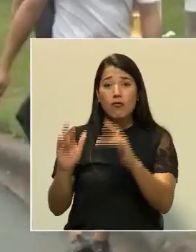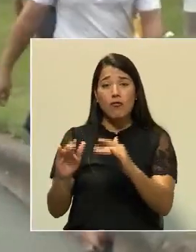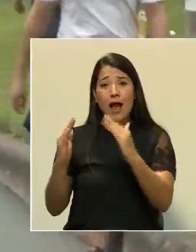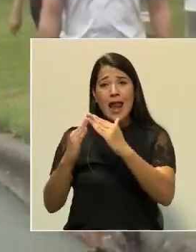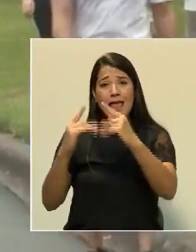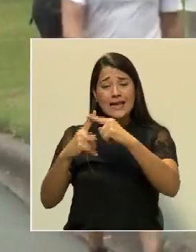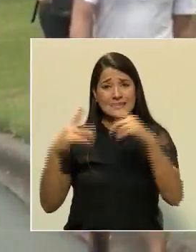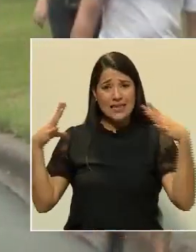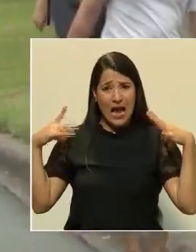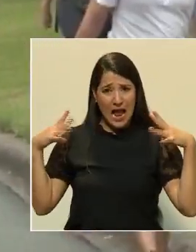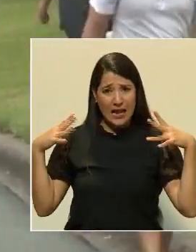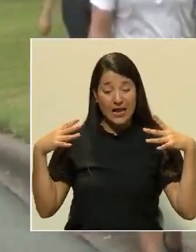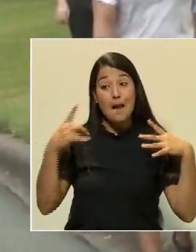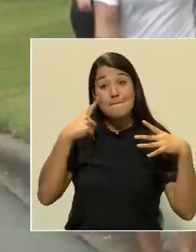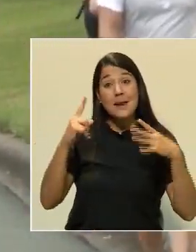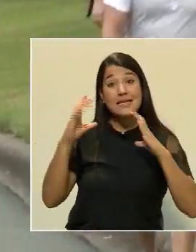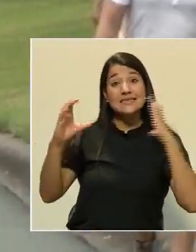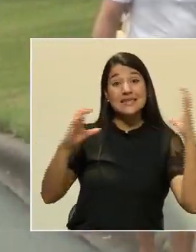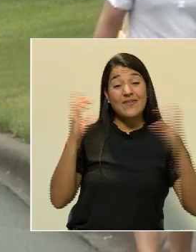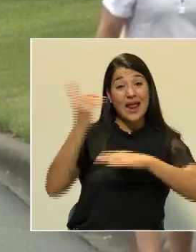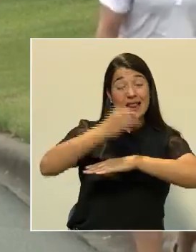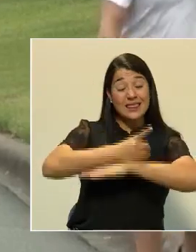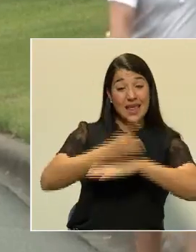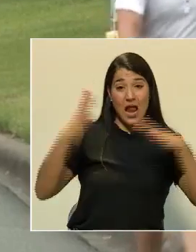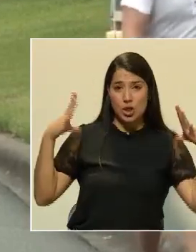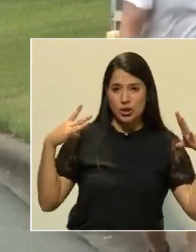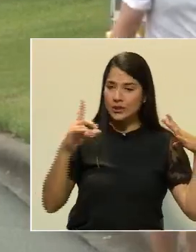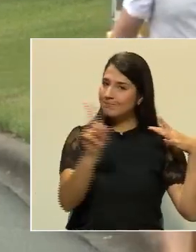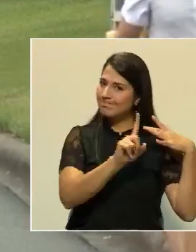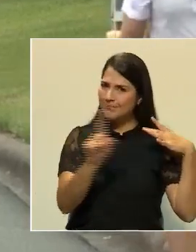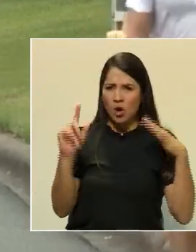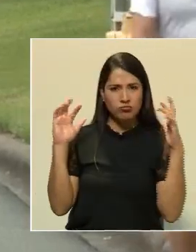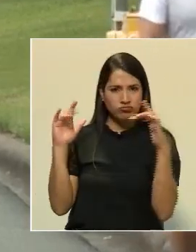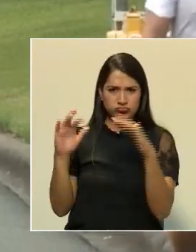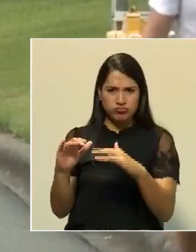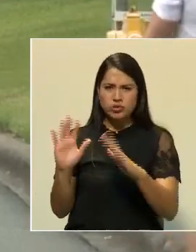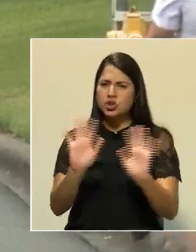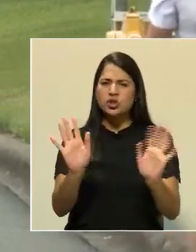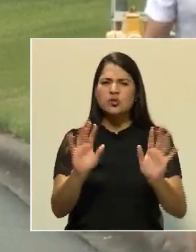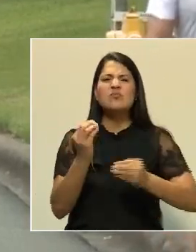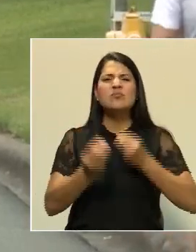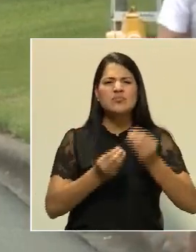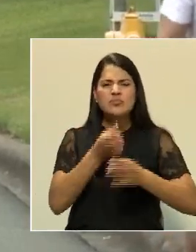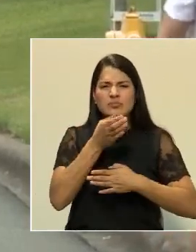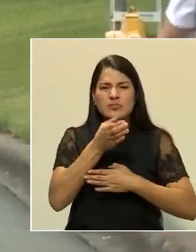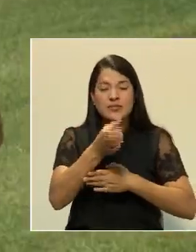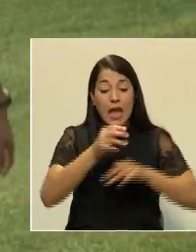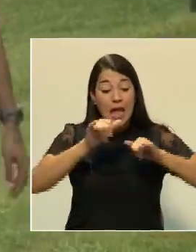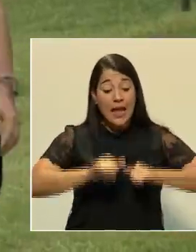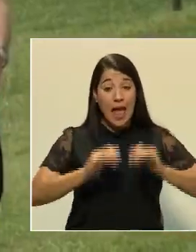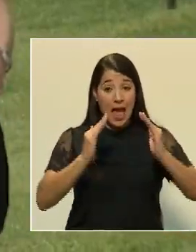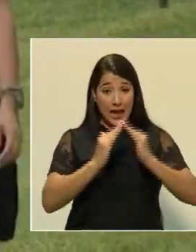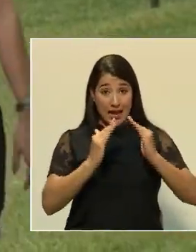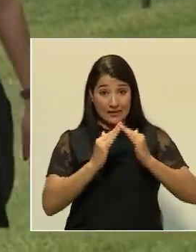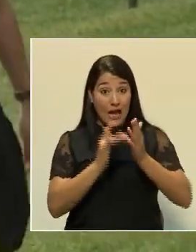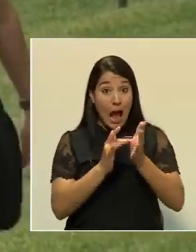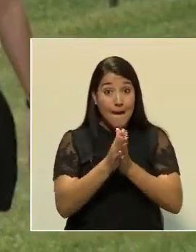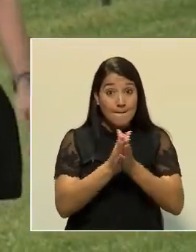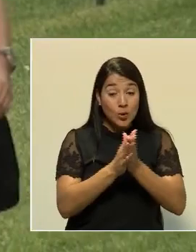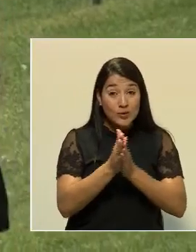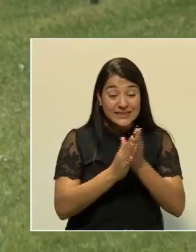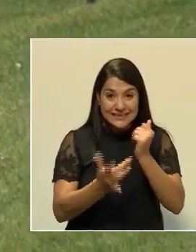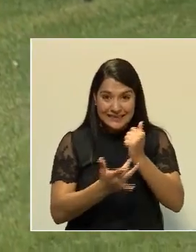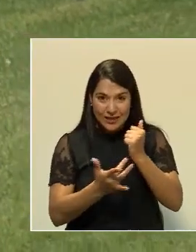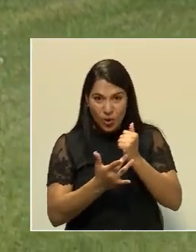días previos a la celebración de la Virgen de los Ángeles. La recomendación es vivir la fe desde casa y aprovechar los medios digitales que transmiten